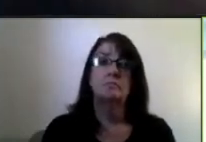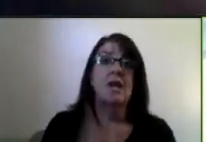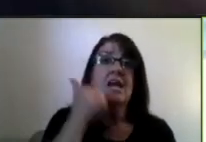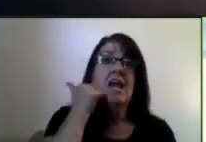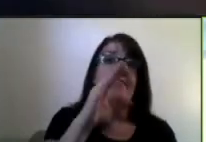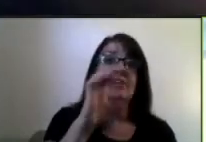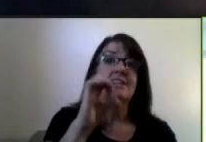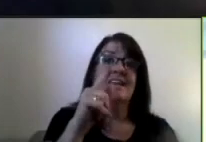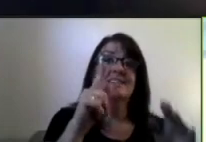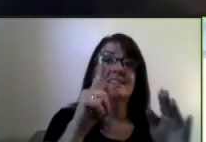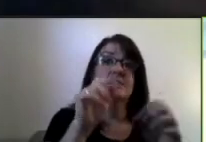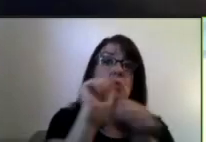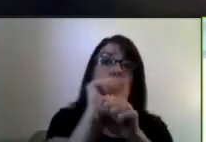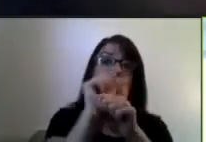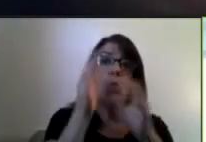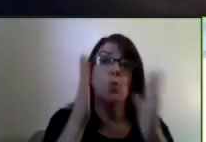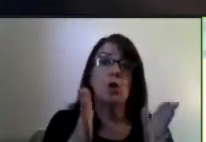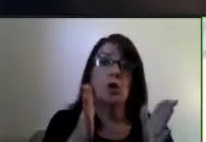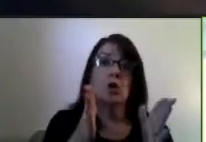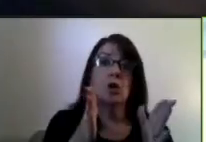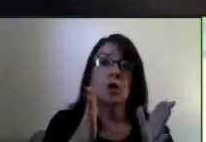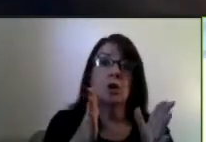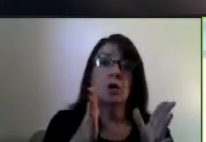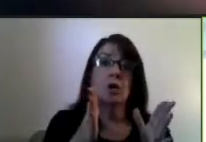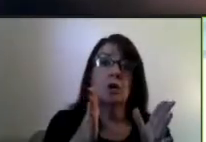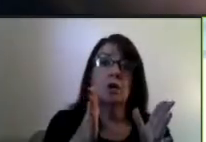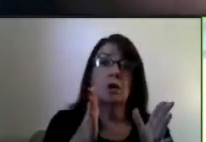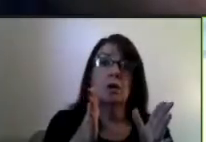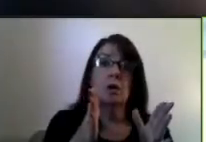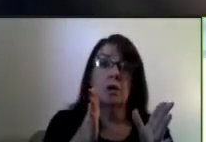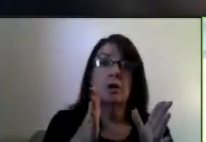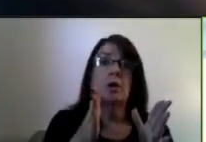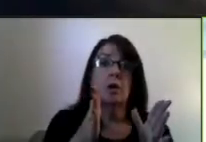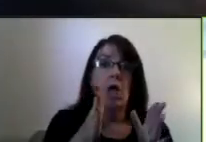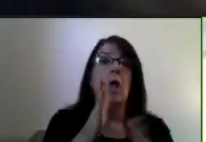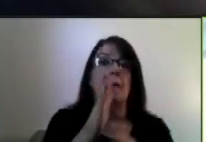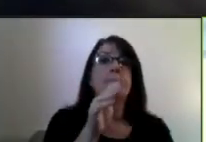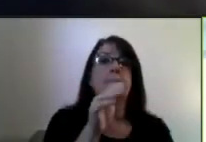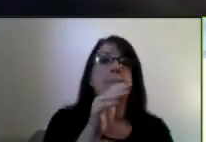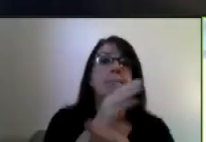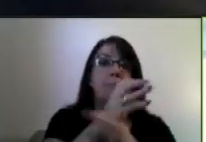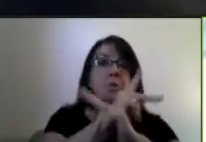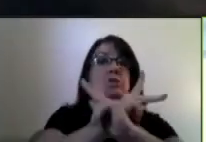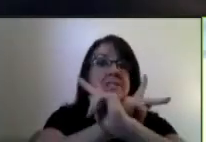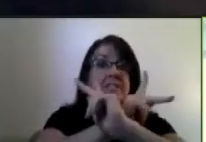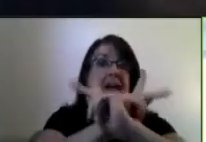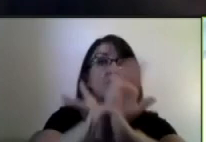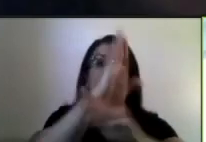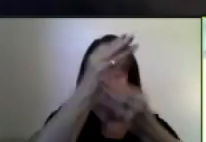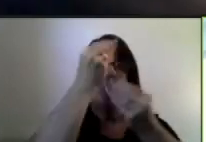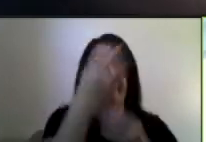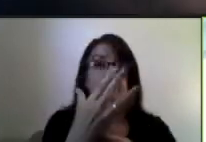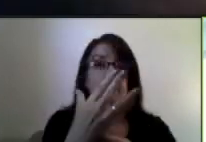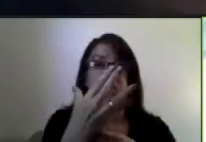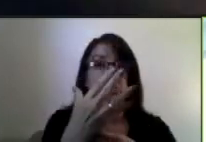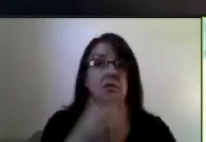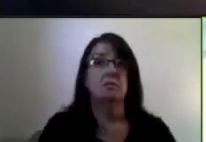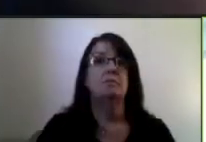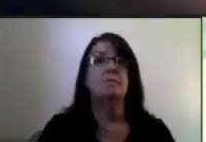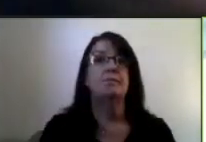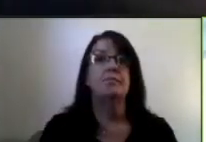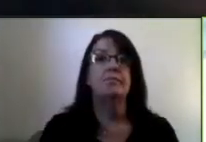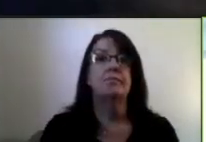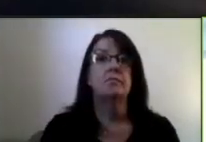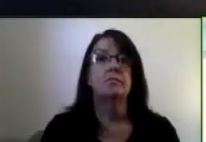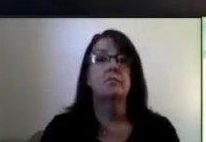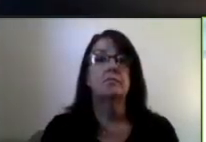employee takes an oath to protect your personal information for life. Cada empleado del censo